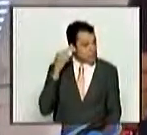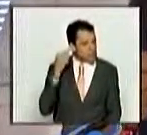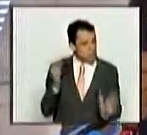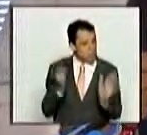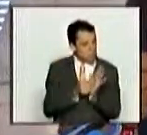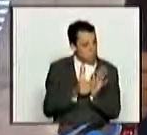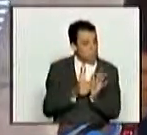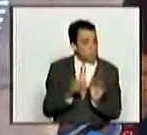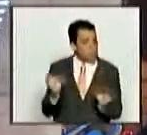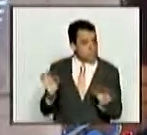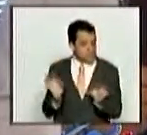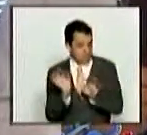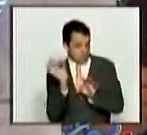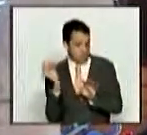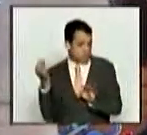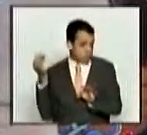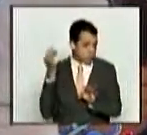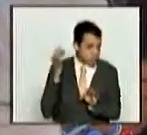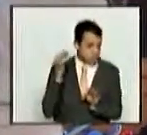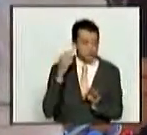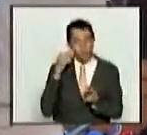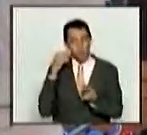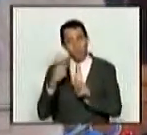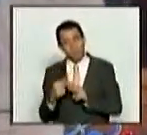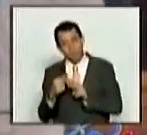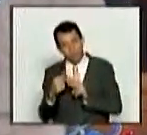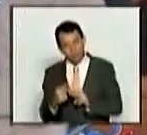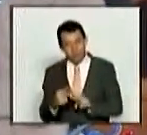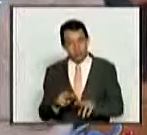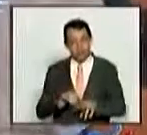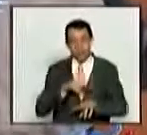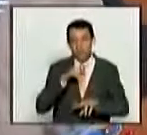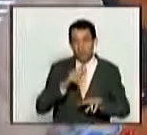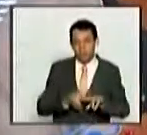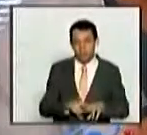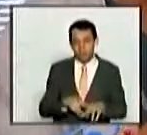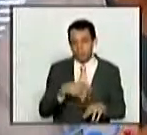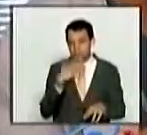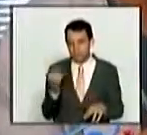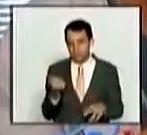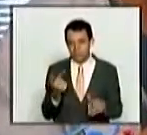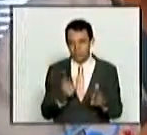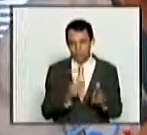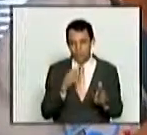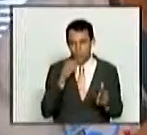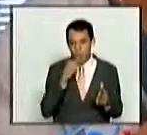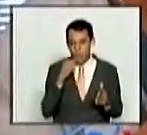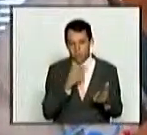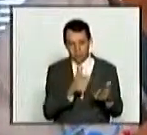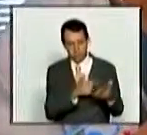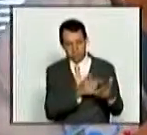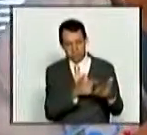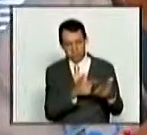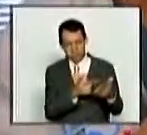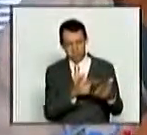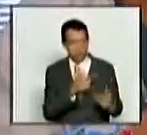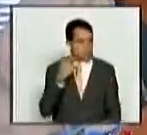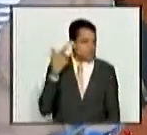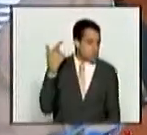ahí ando con mucha reserva. Yo aplico generalmente un láser donde ponemos una emisión en un